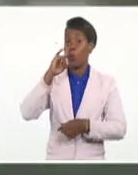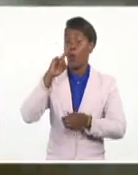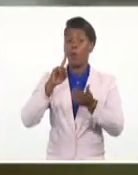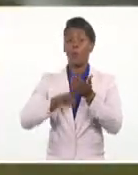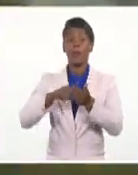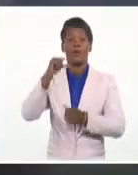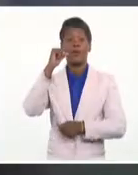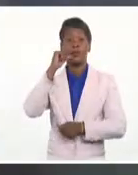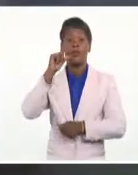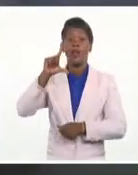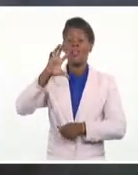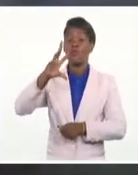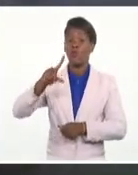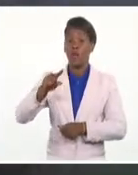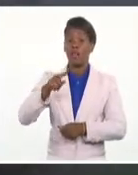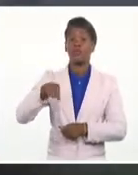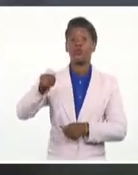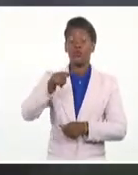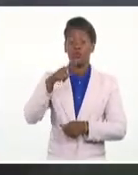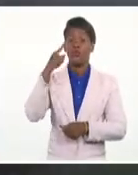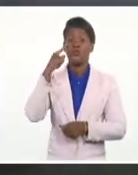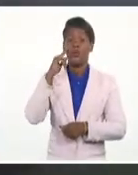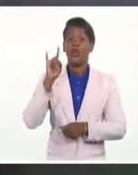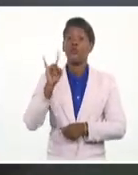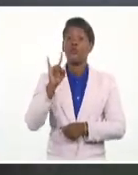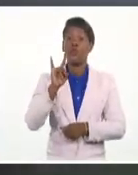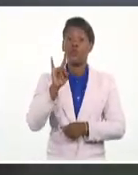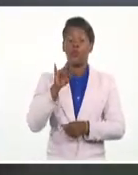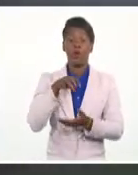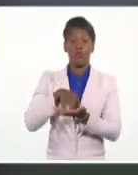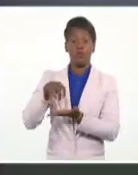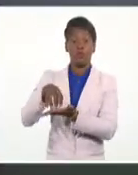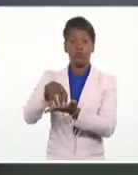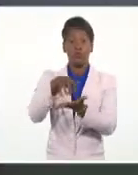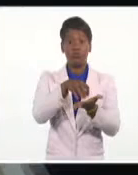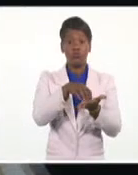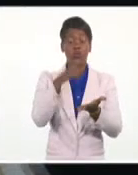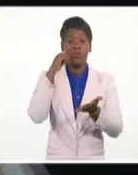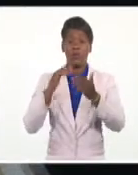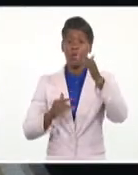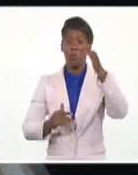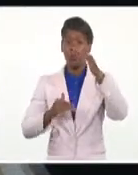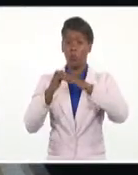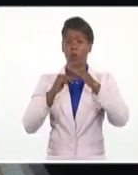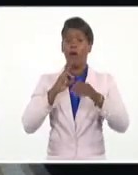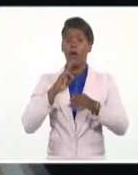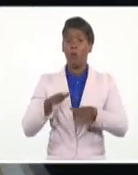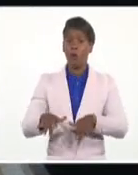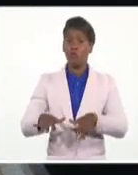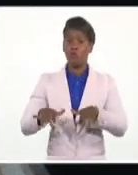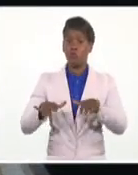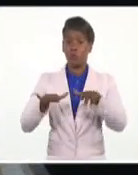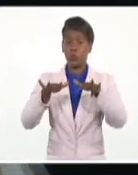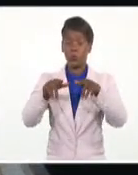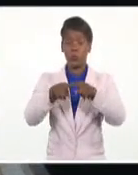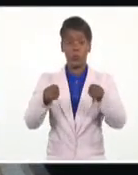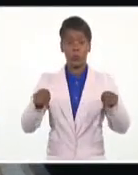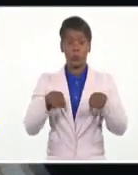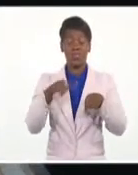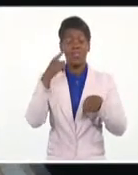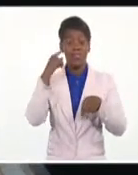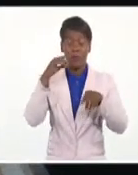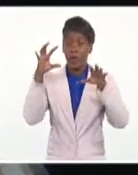y Limonar. 9 lugares del territorio se comportaron por encima de 300 milímetros, que eso es una lluvia realmente de